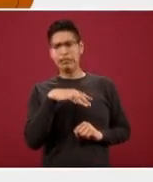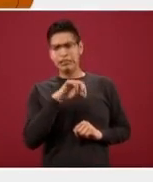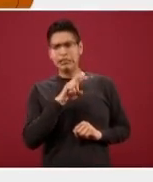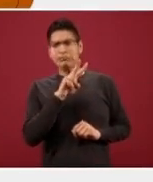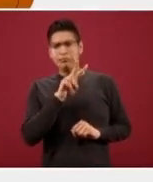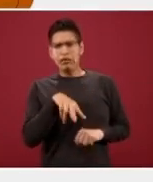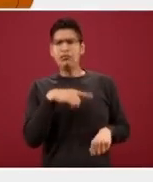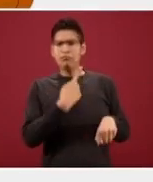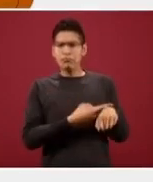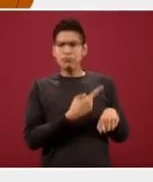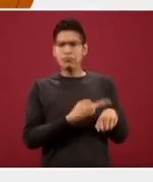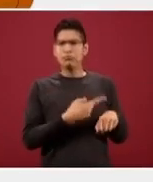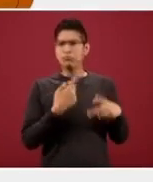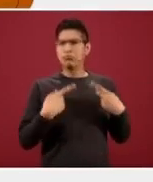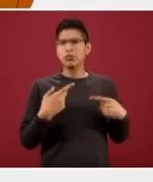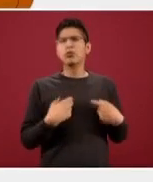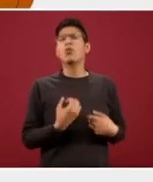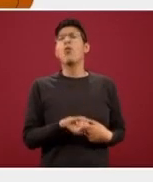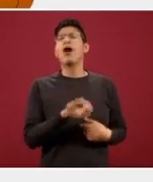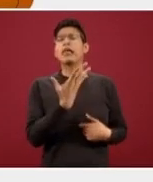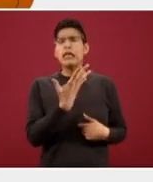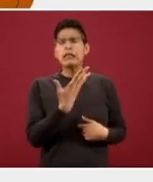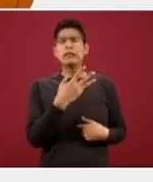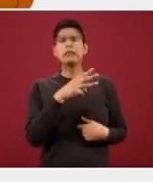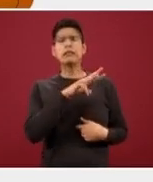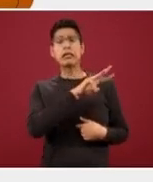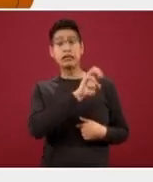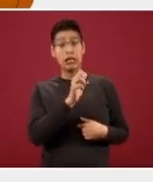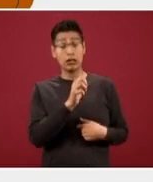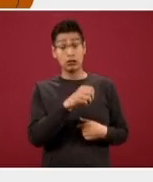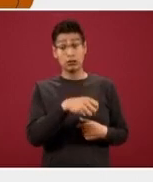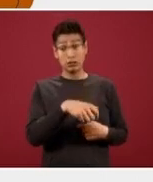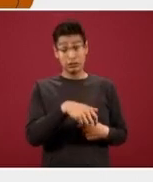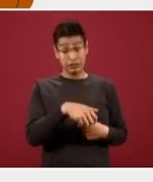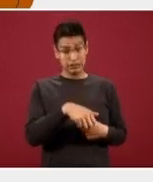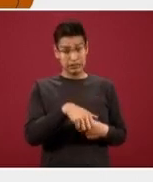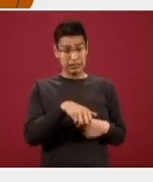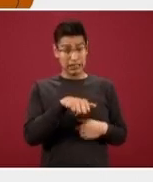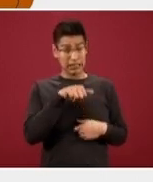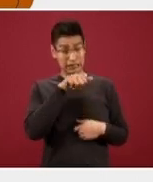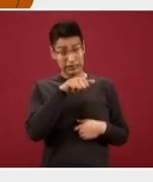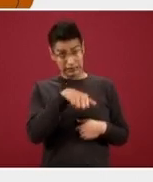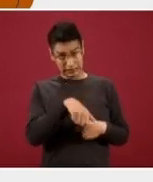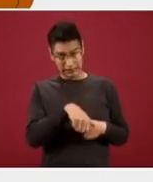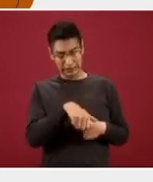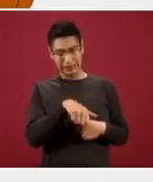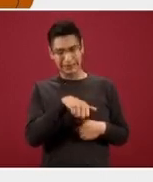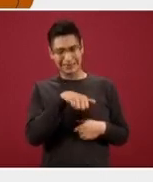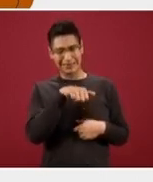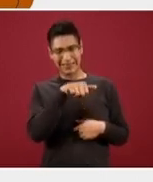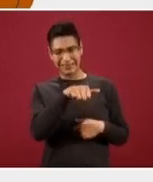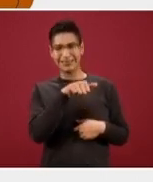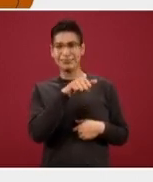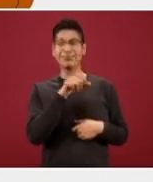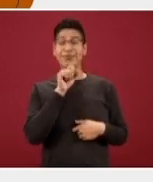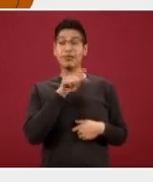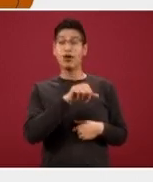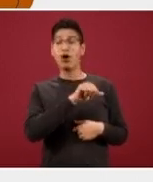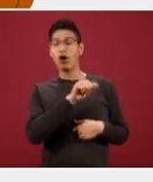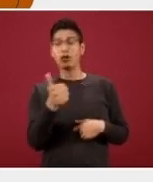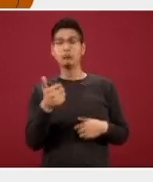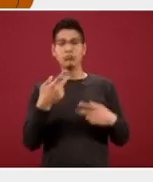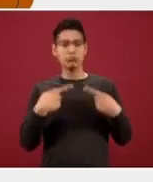casos confirmados en nuestro país de 316. Tenemos 794 casos